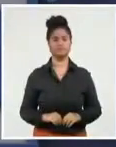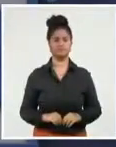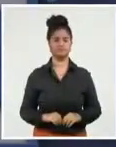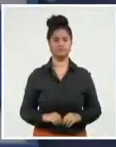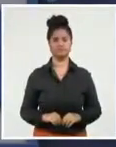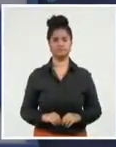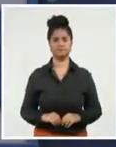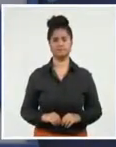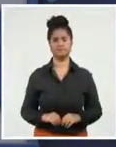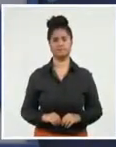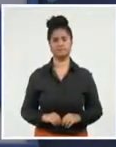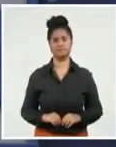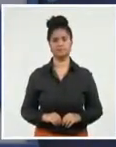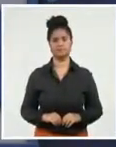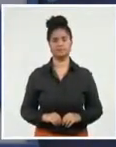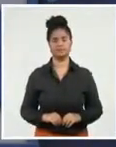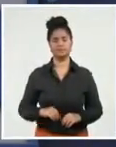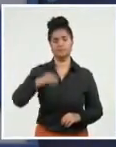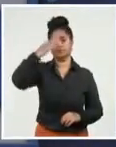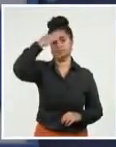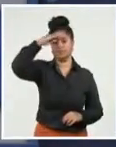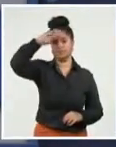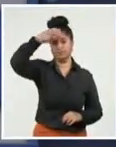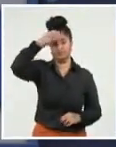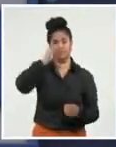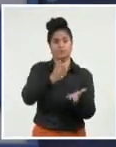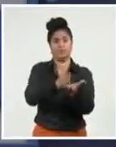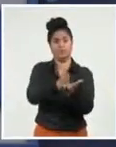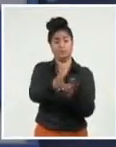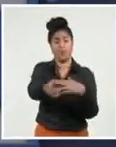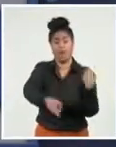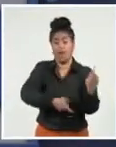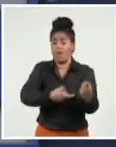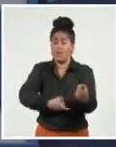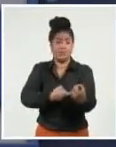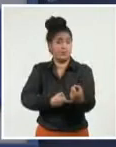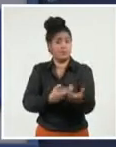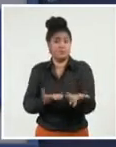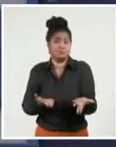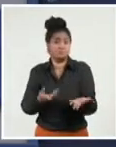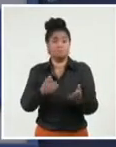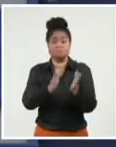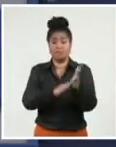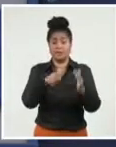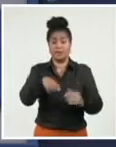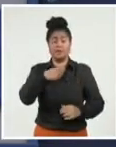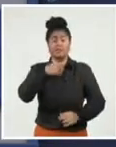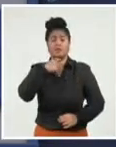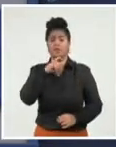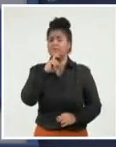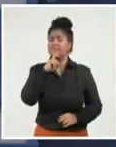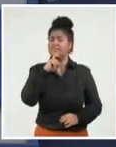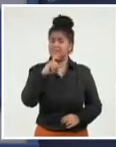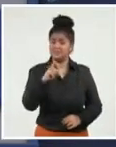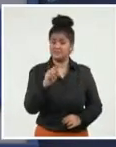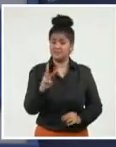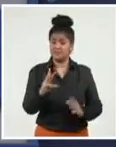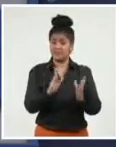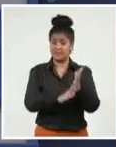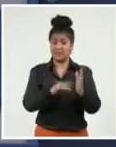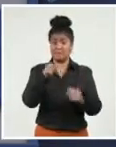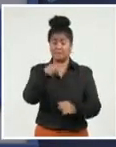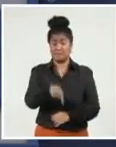Cuba continúa enfrentando el pico de contagio por COVID-19. Enero cierra como el más complejo de los últimos 3 meses,